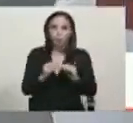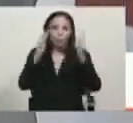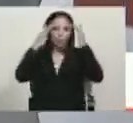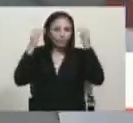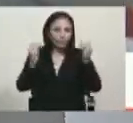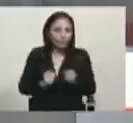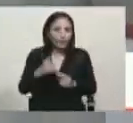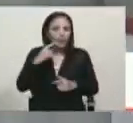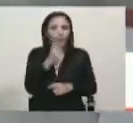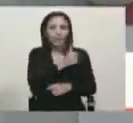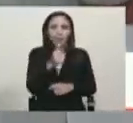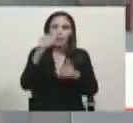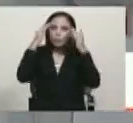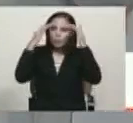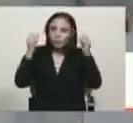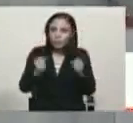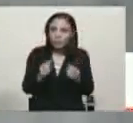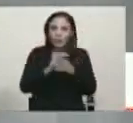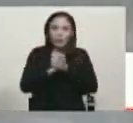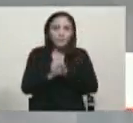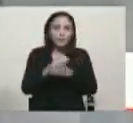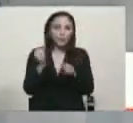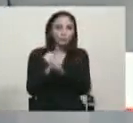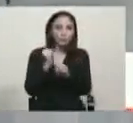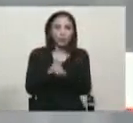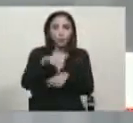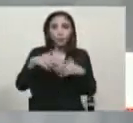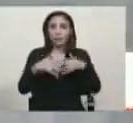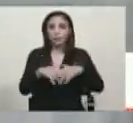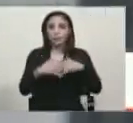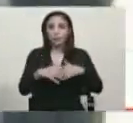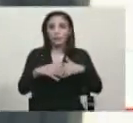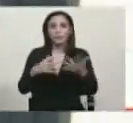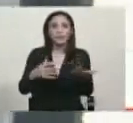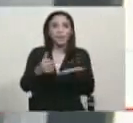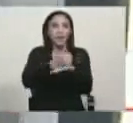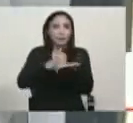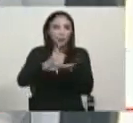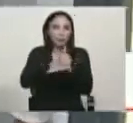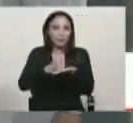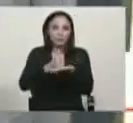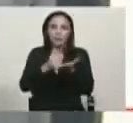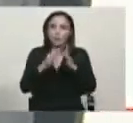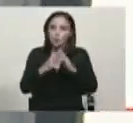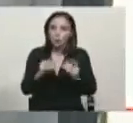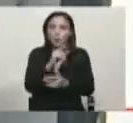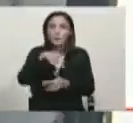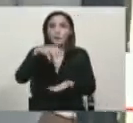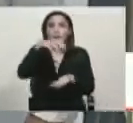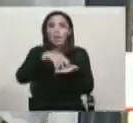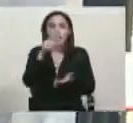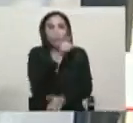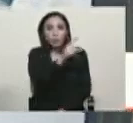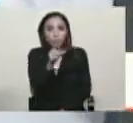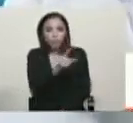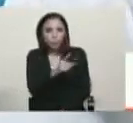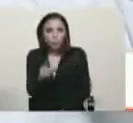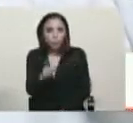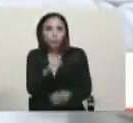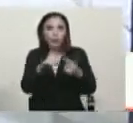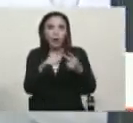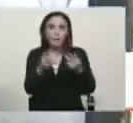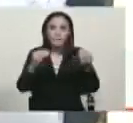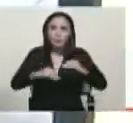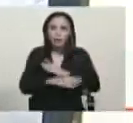Profesionales. Con ustedes, trabajadores de esta empresa SM Pharma, y con el pueblo del Zulia, y con el pueblo de Venezuela,